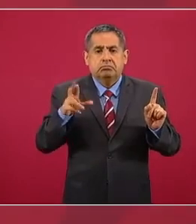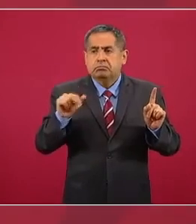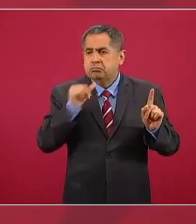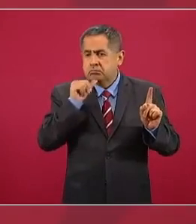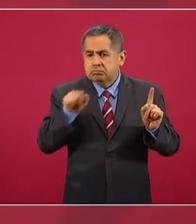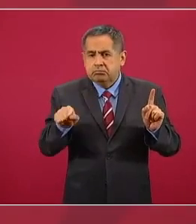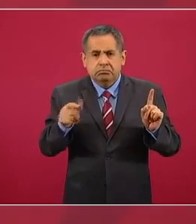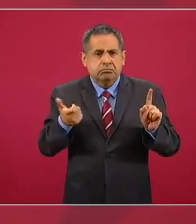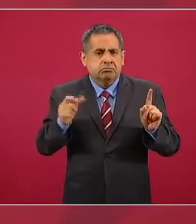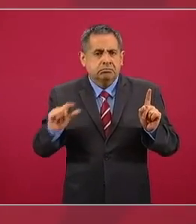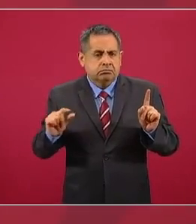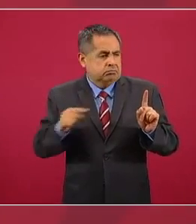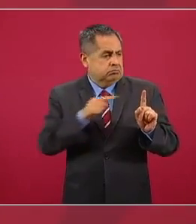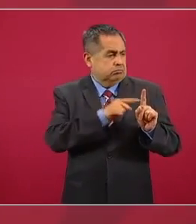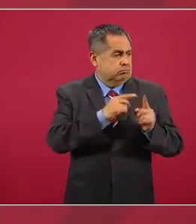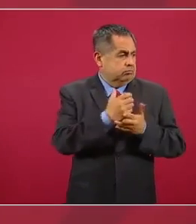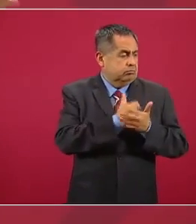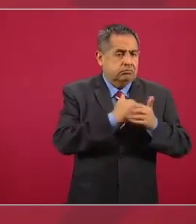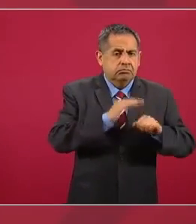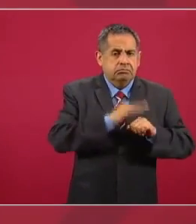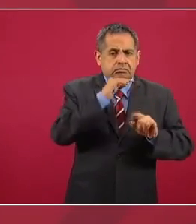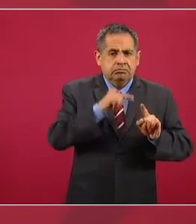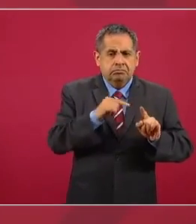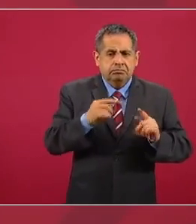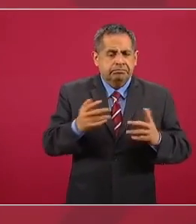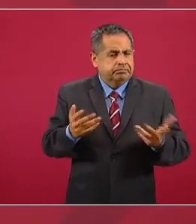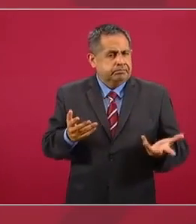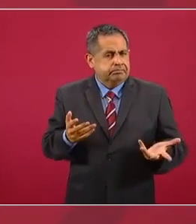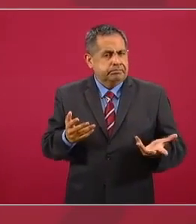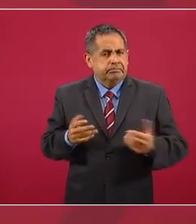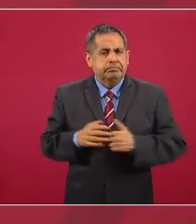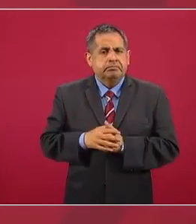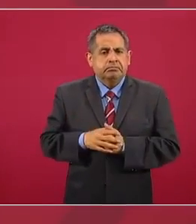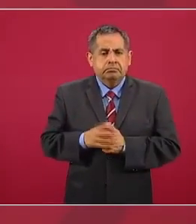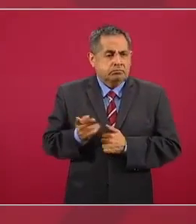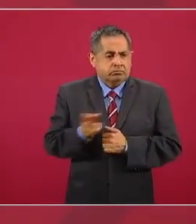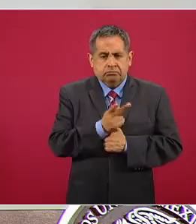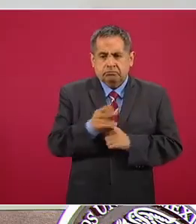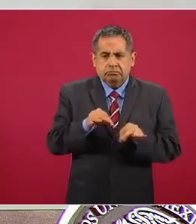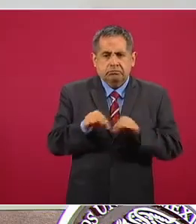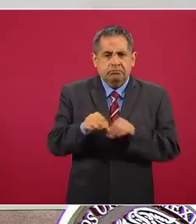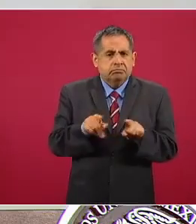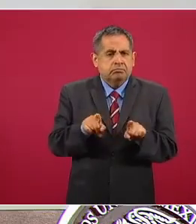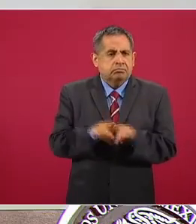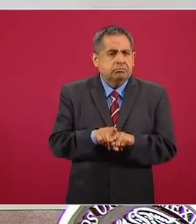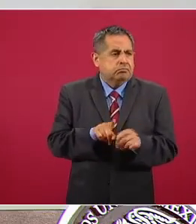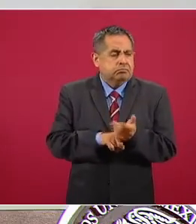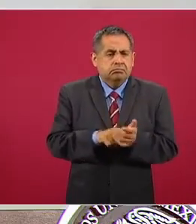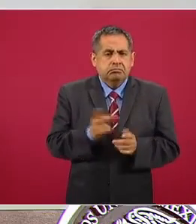acudió al amparo y está llevando a cabo la misma función.